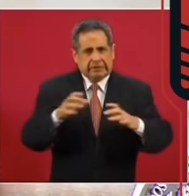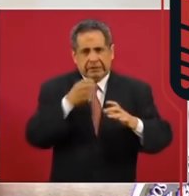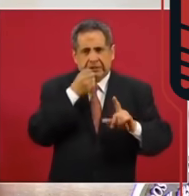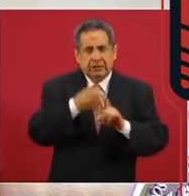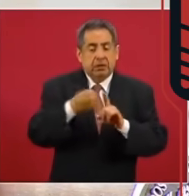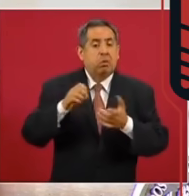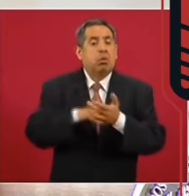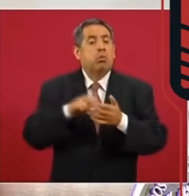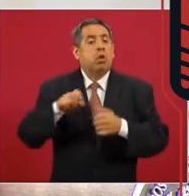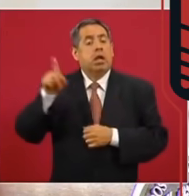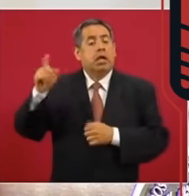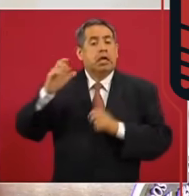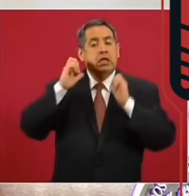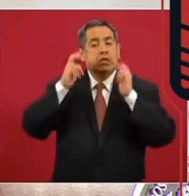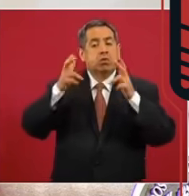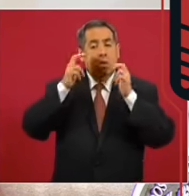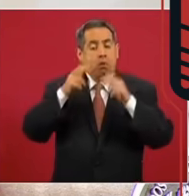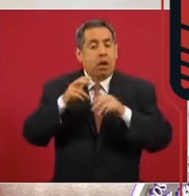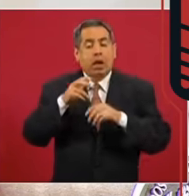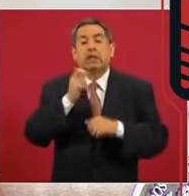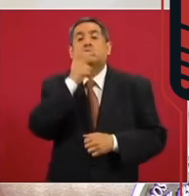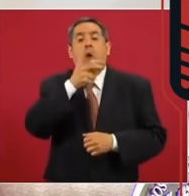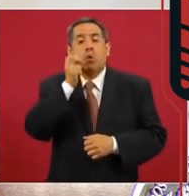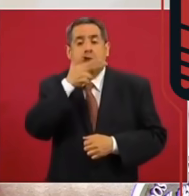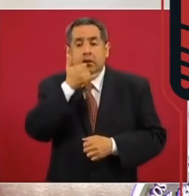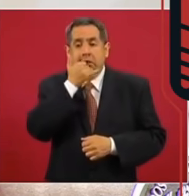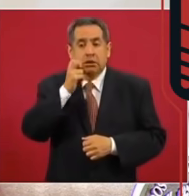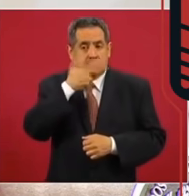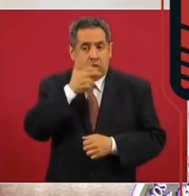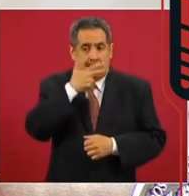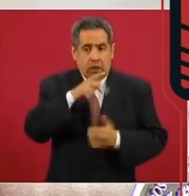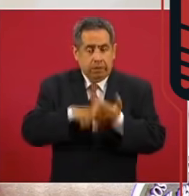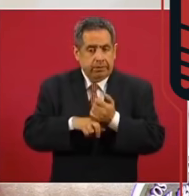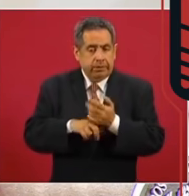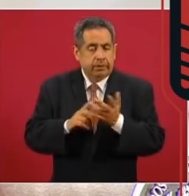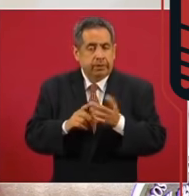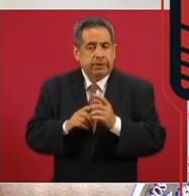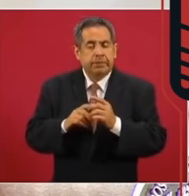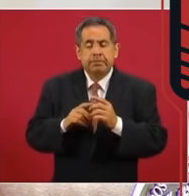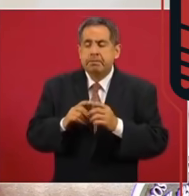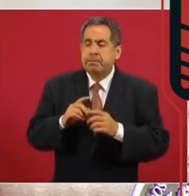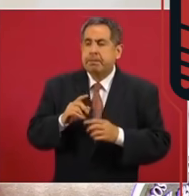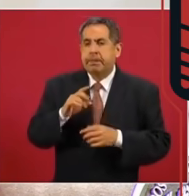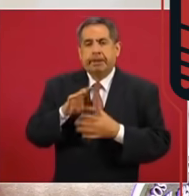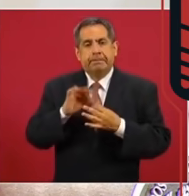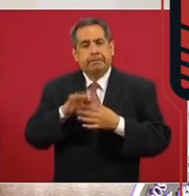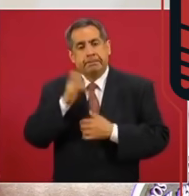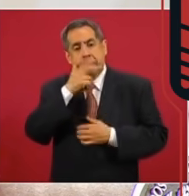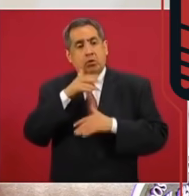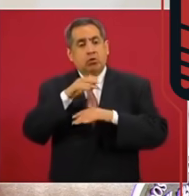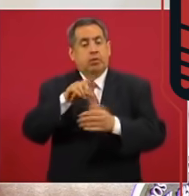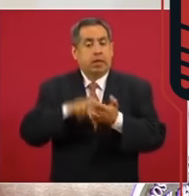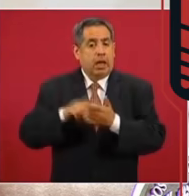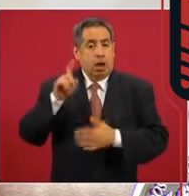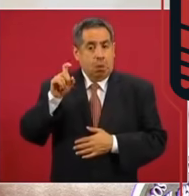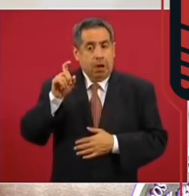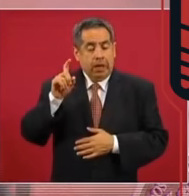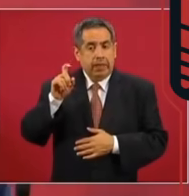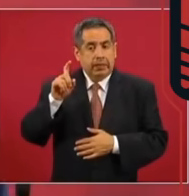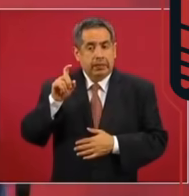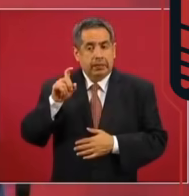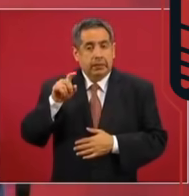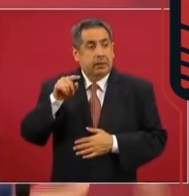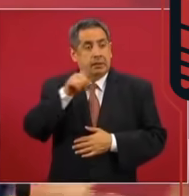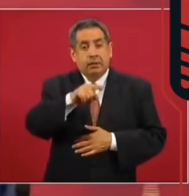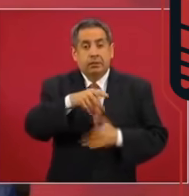ahí en Chihuahua ahora con lo del agua. Ayer me estaban informando, pues ya fue un